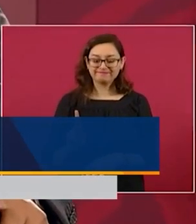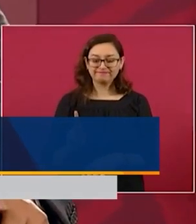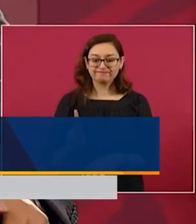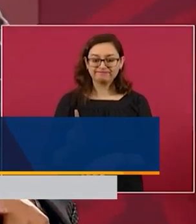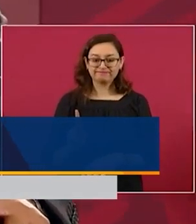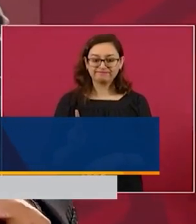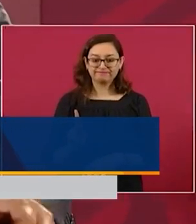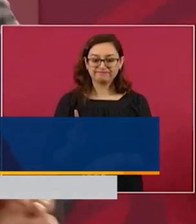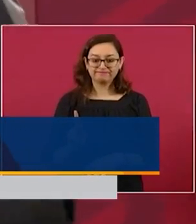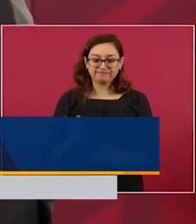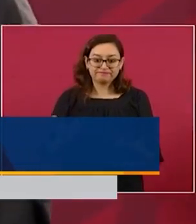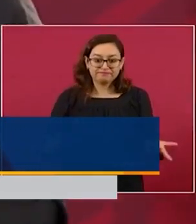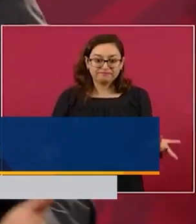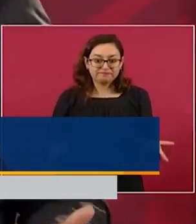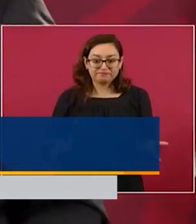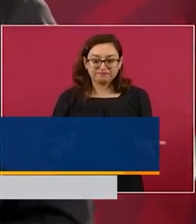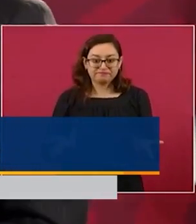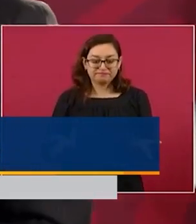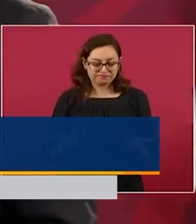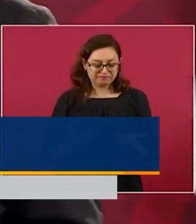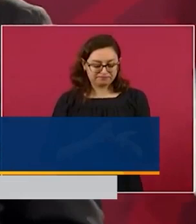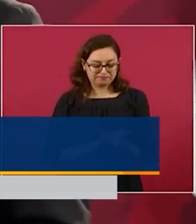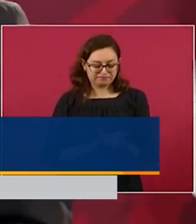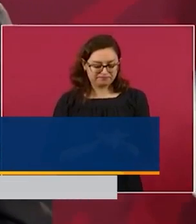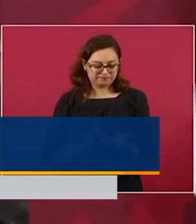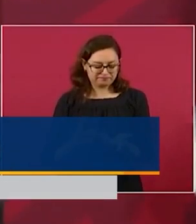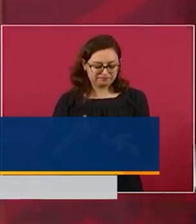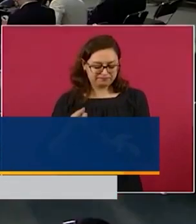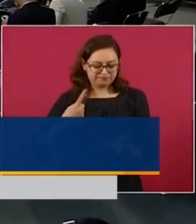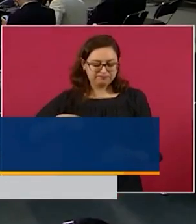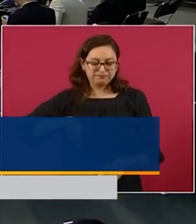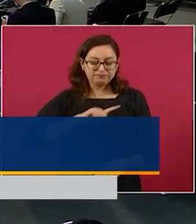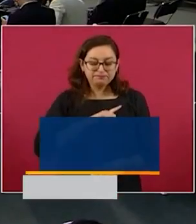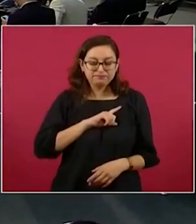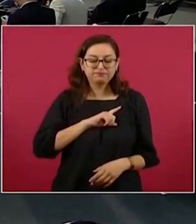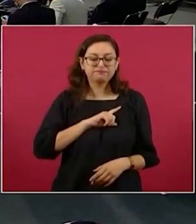solución pacífica porque las guerras solo producen sufrimiento